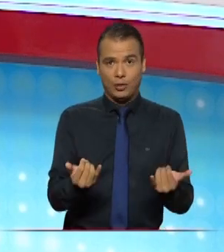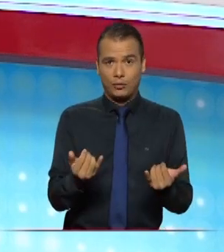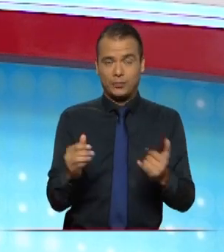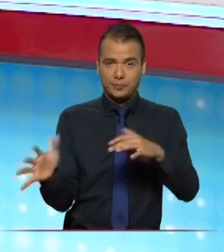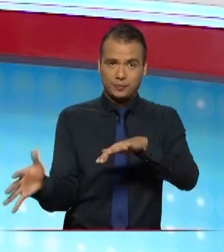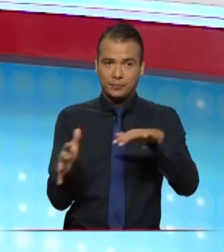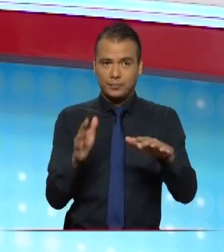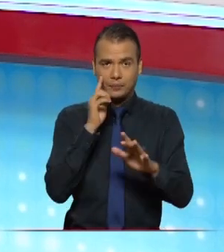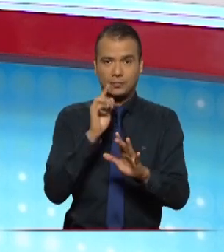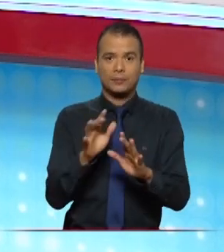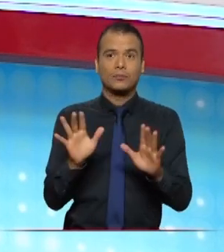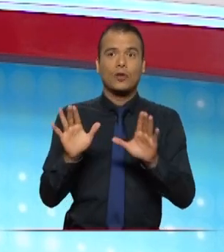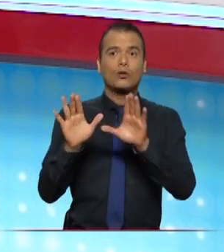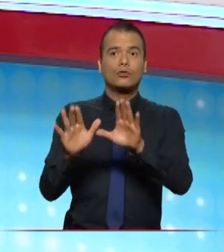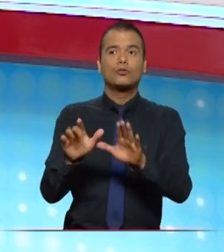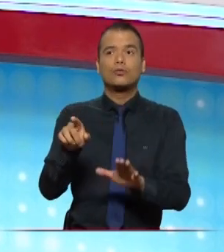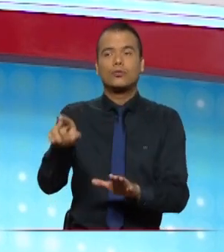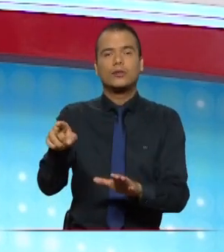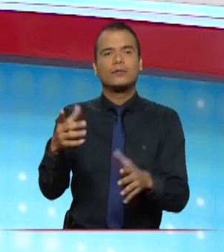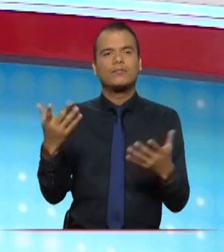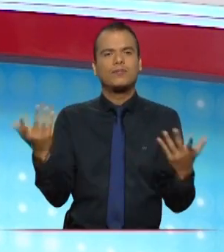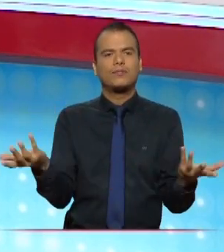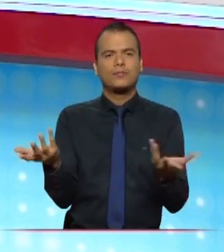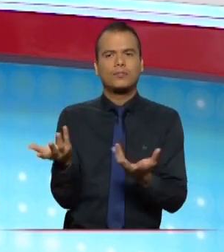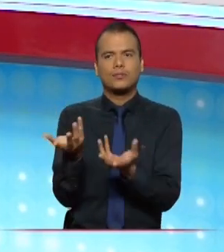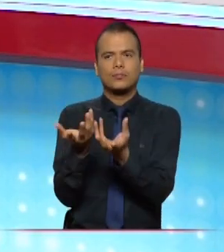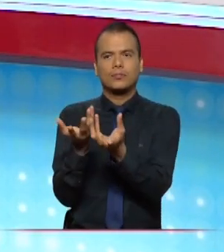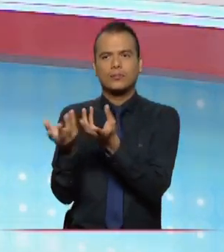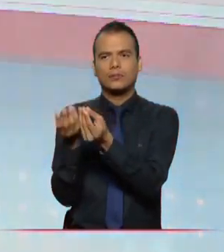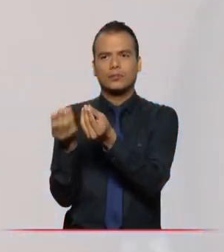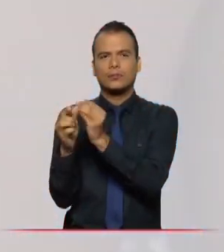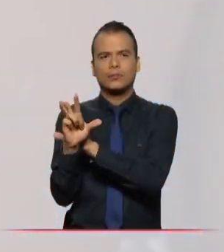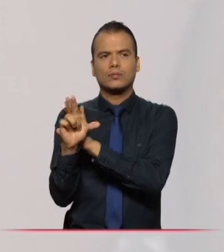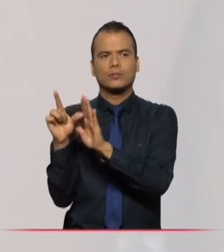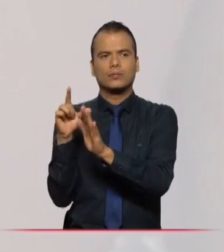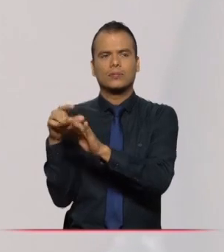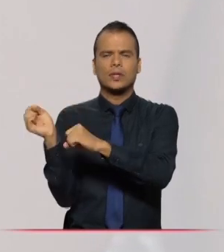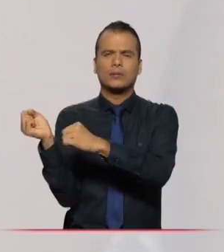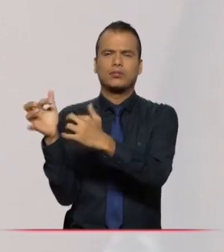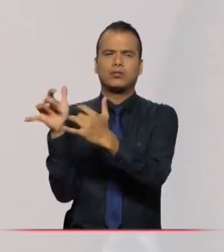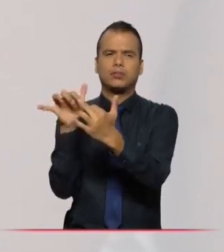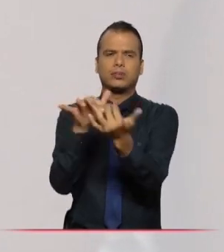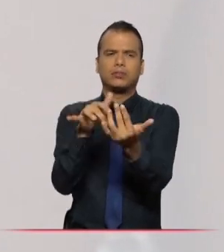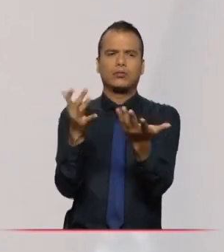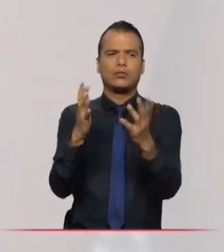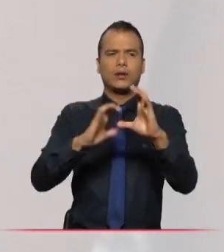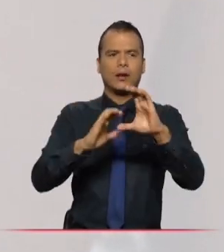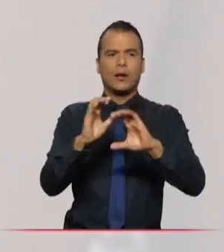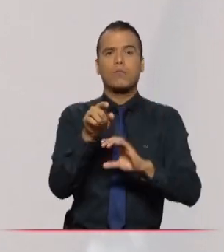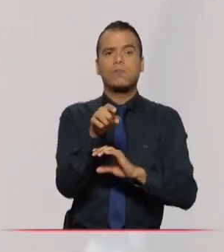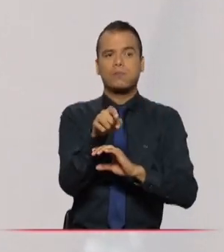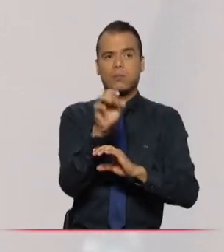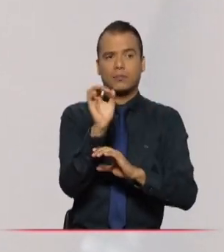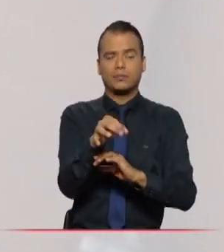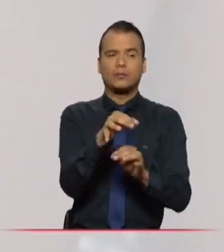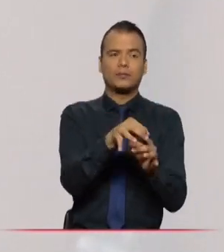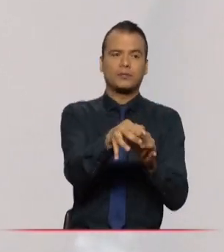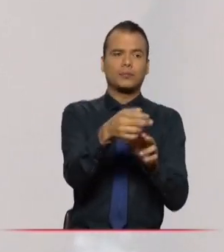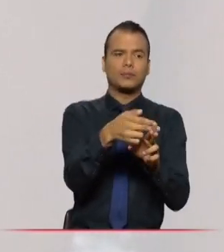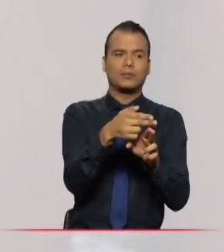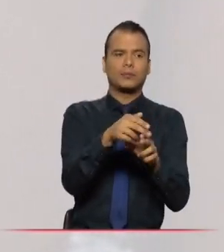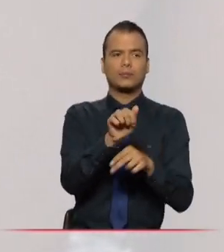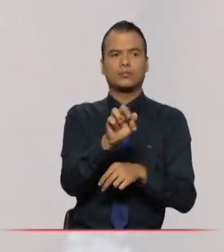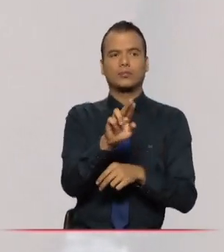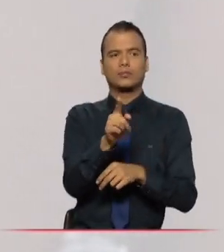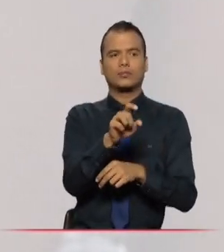video de una jornada de hostigamientos protagonizada por grupos armados ilegales en el departamento del Cauca. En el municipio de Argelia, dos